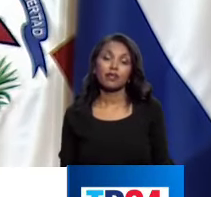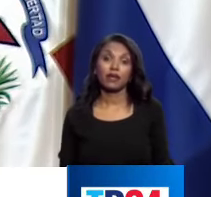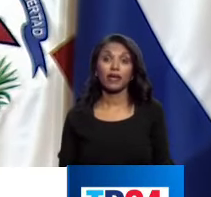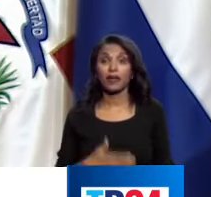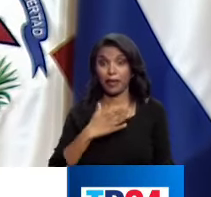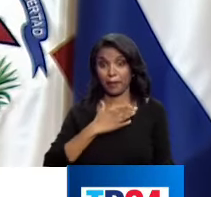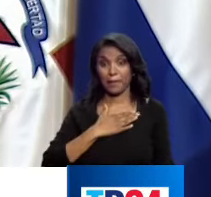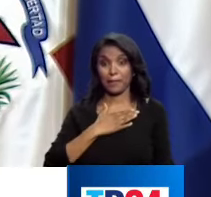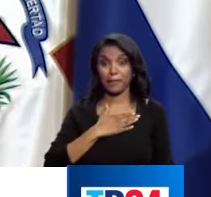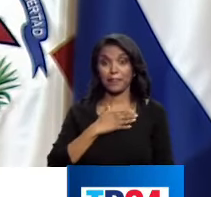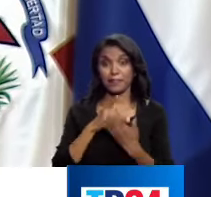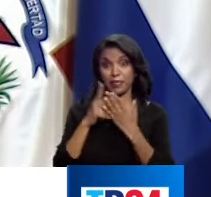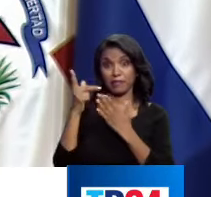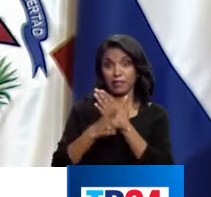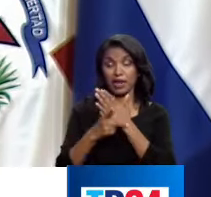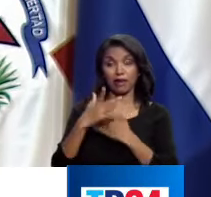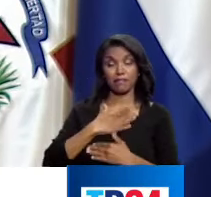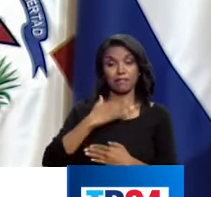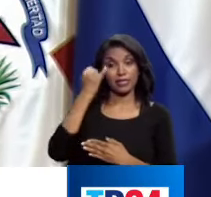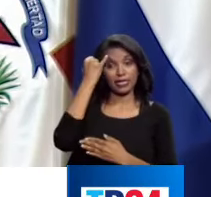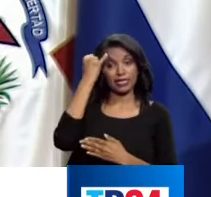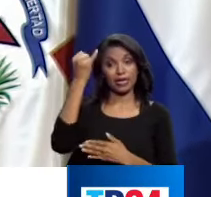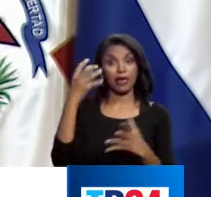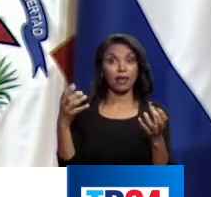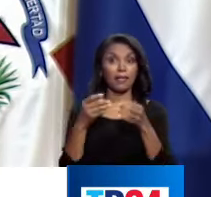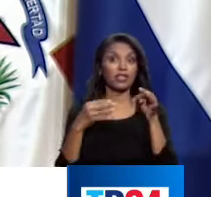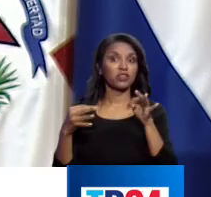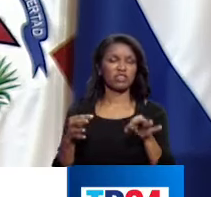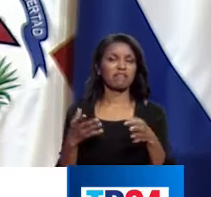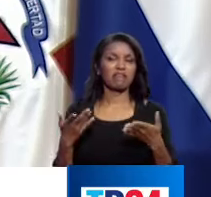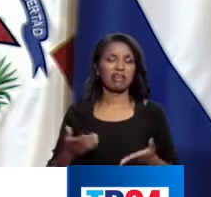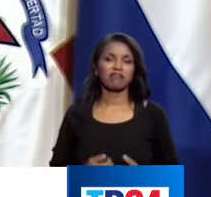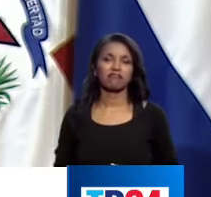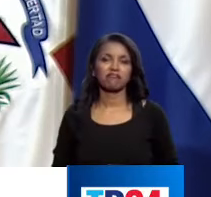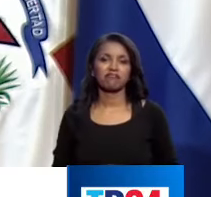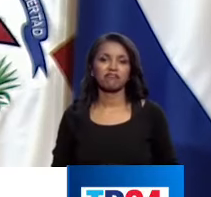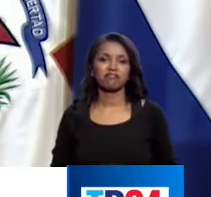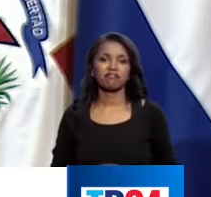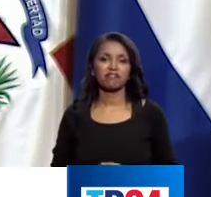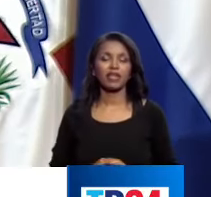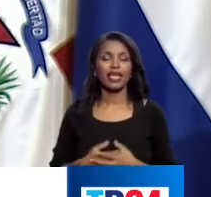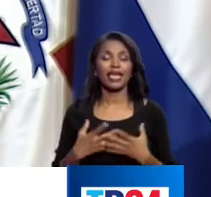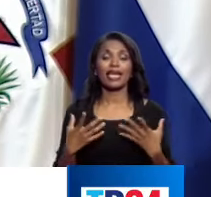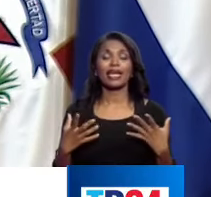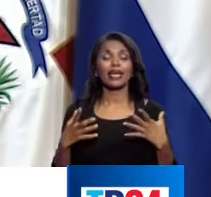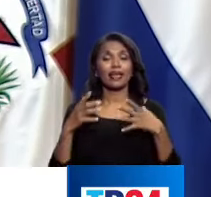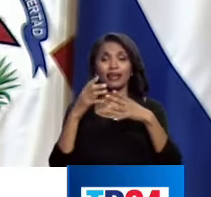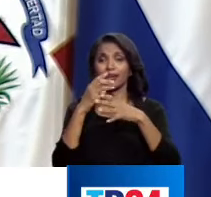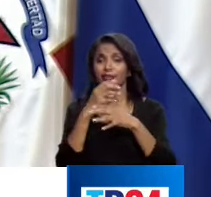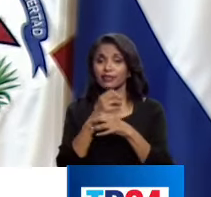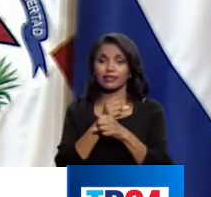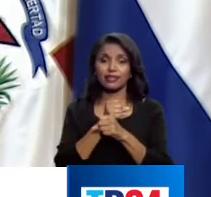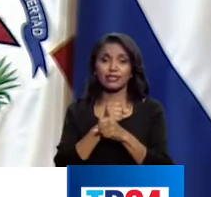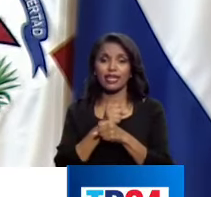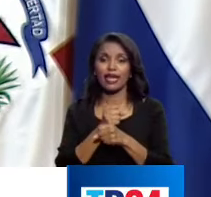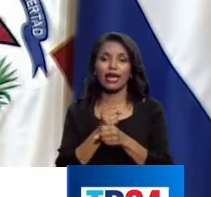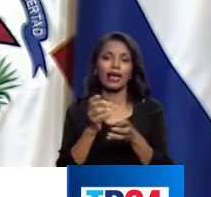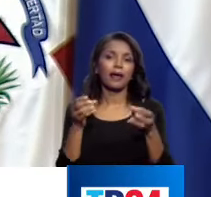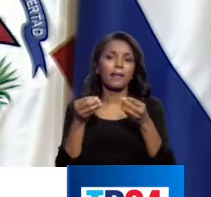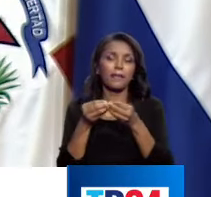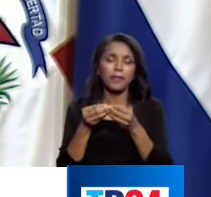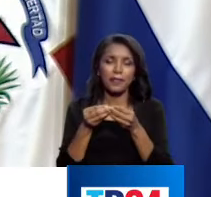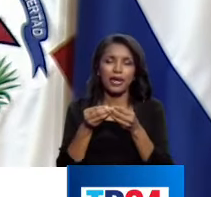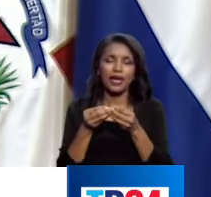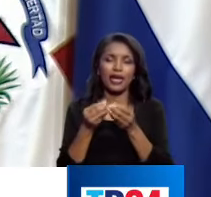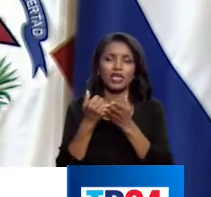plan para generar más turismo en Panamá es precisamente crear mayor conectividad, y eso no es solamente terrestre y